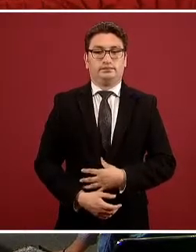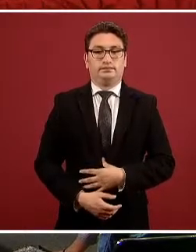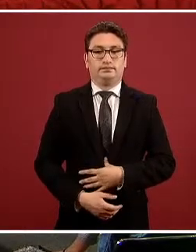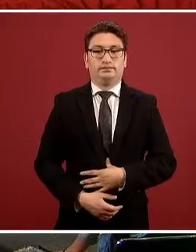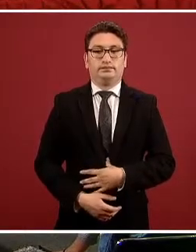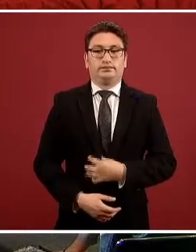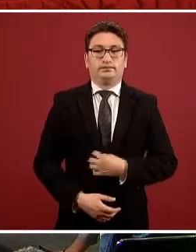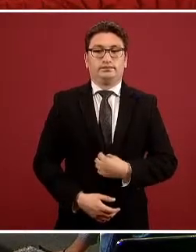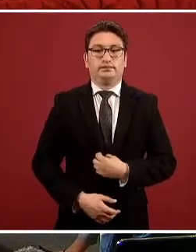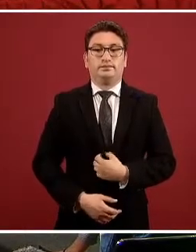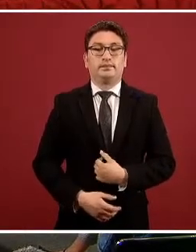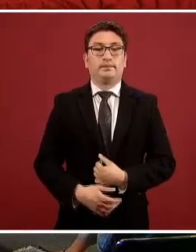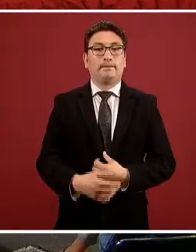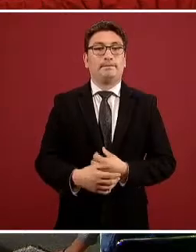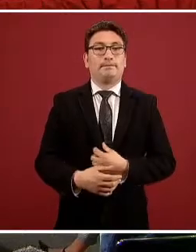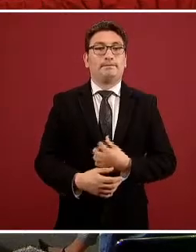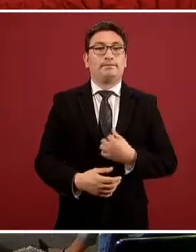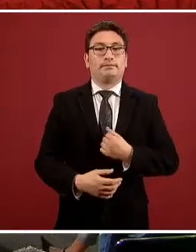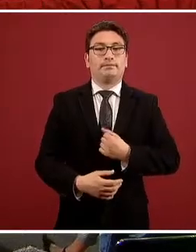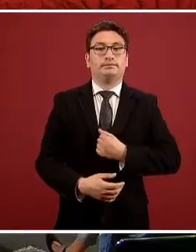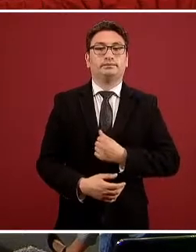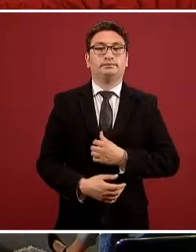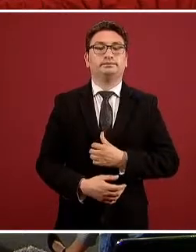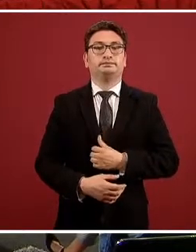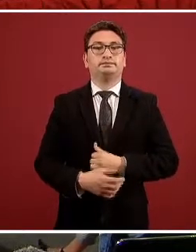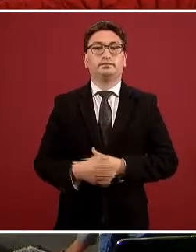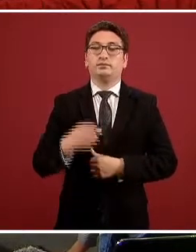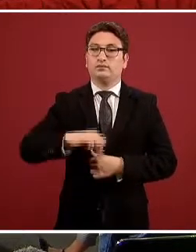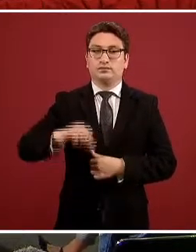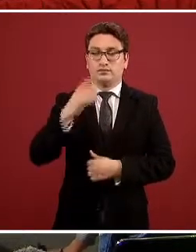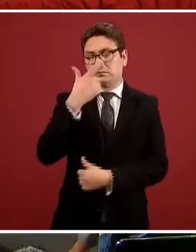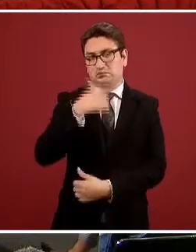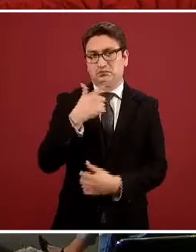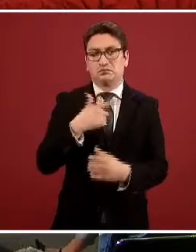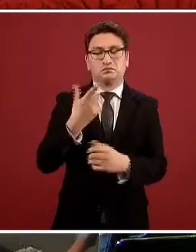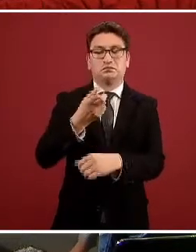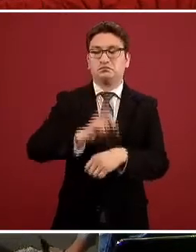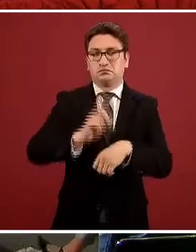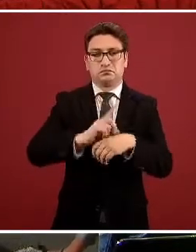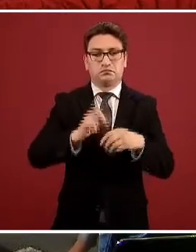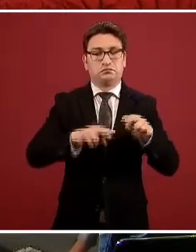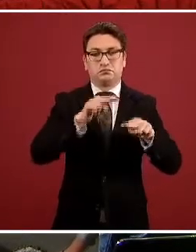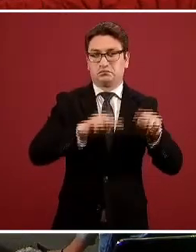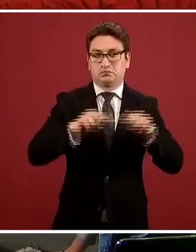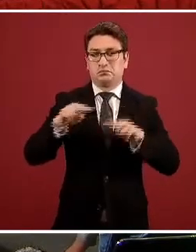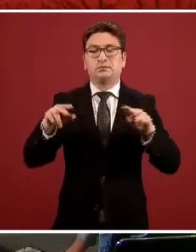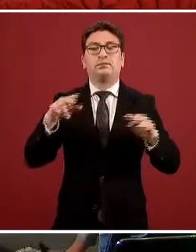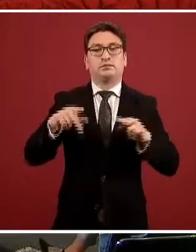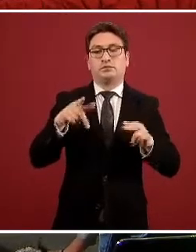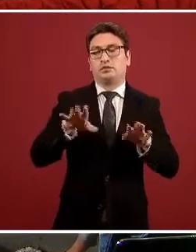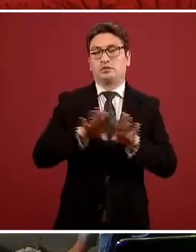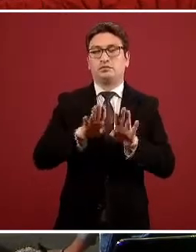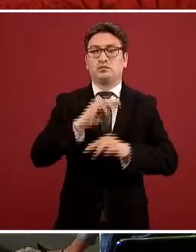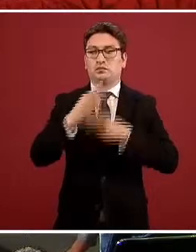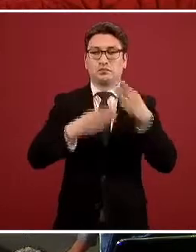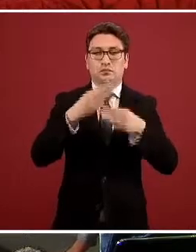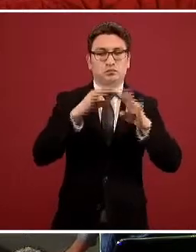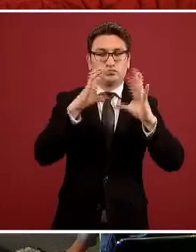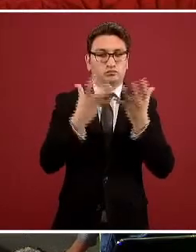Como cada noche presentamos la situación de lo que está ocurriendo en el mundo con esta gráfica de barras que ilustra la